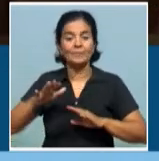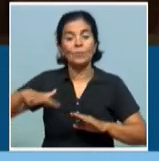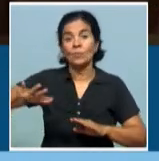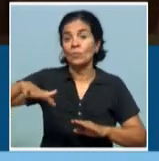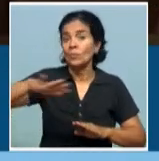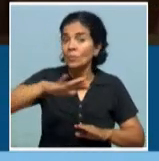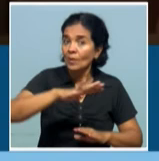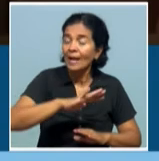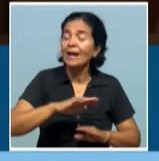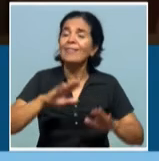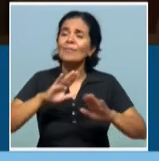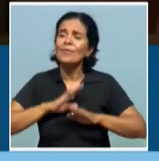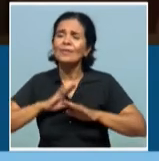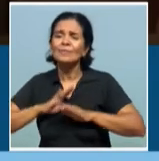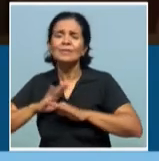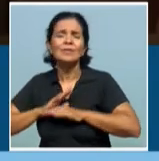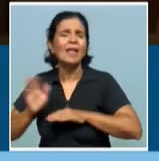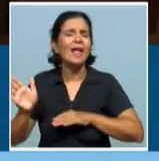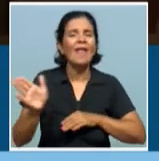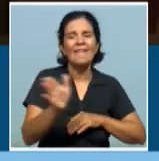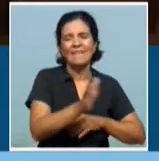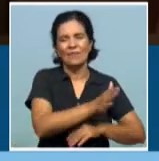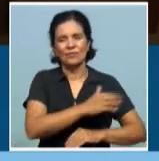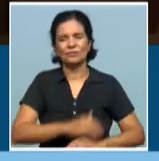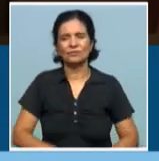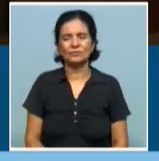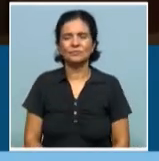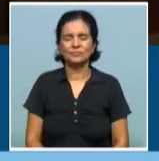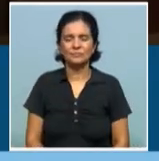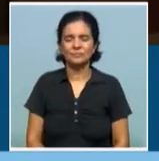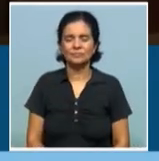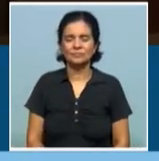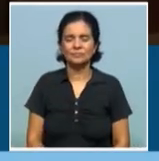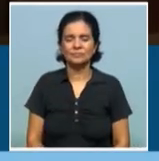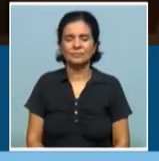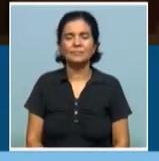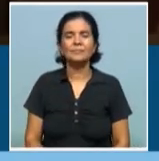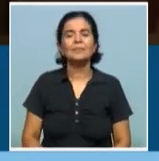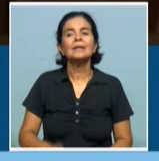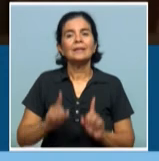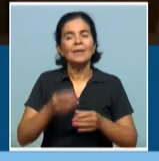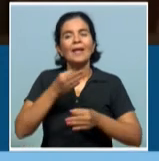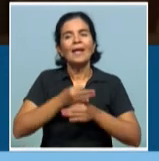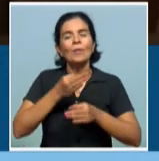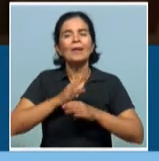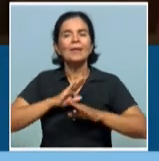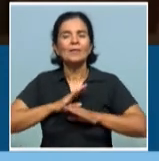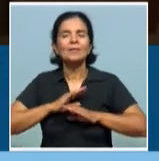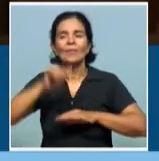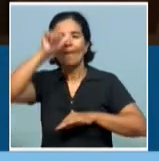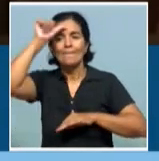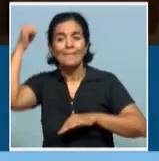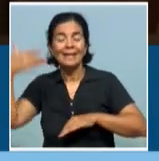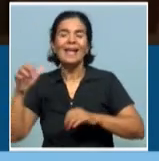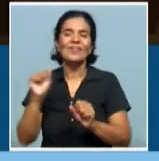provincia, extendiendo la actividad física a toda la comunidad. Seguiremos impulsando las escuelas deportivas de verano e invierno en